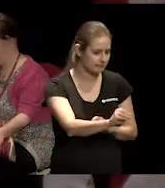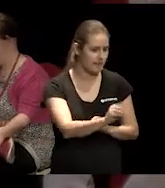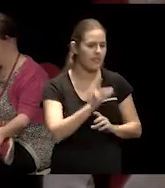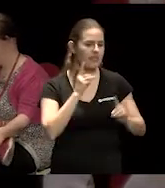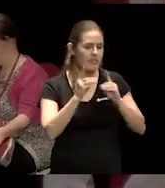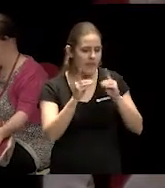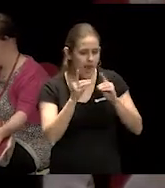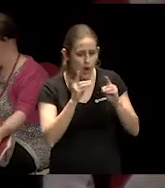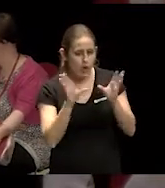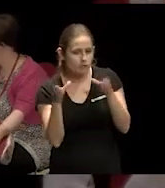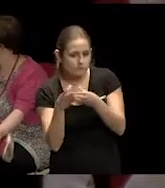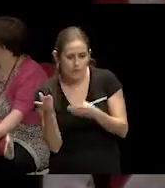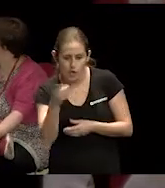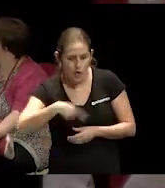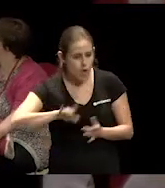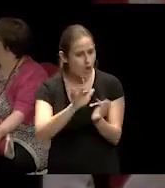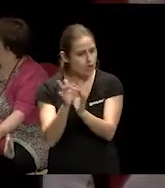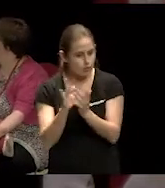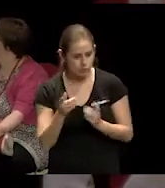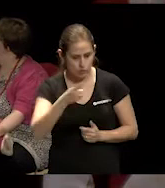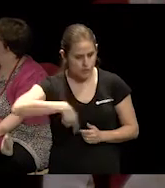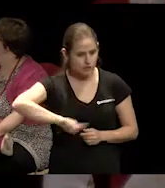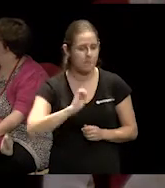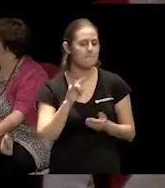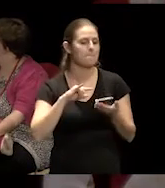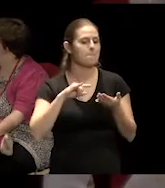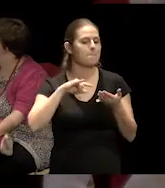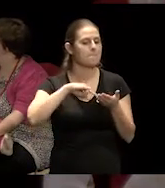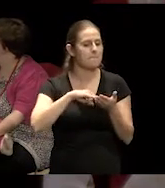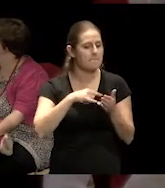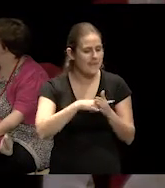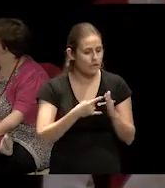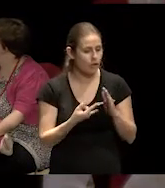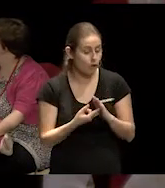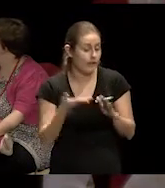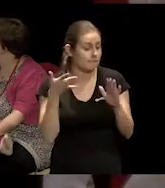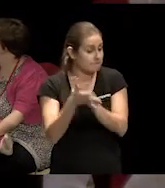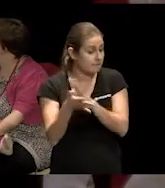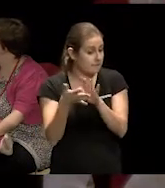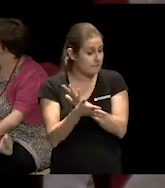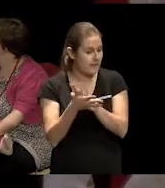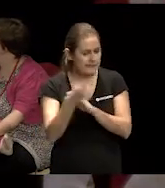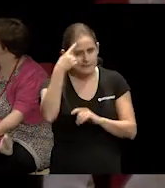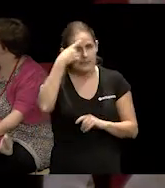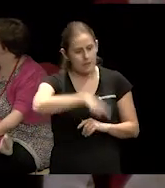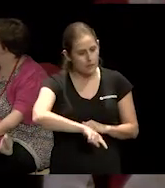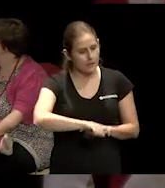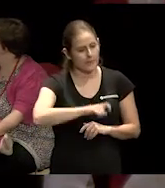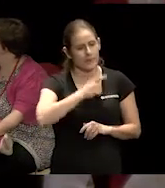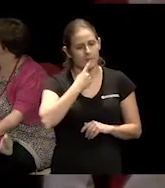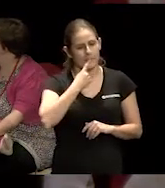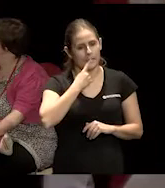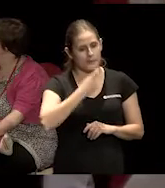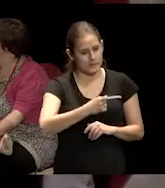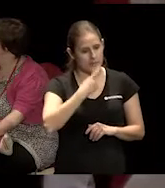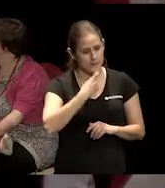diálogos entre nosotros, explicar un poco las metodologías. Sabemos que el hilo conductor van a ser unas planchas, unas tablas de